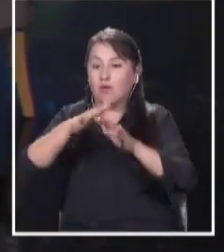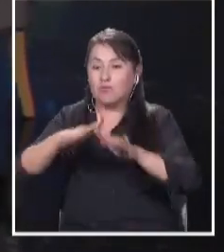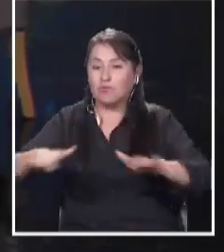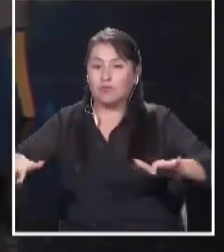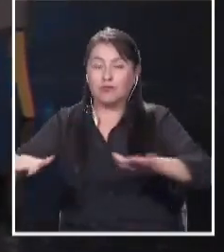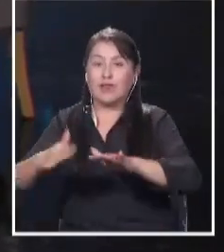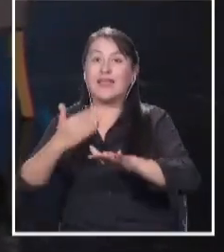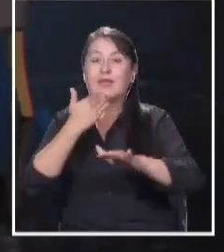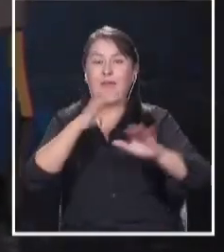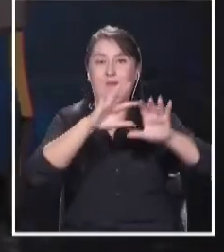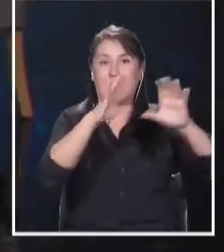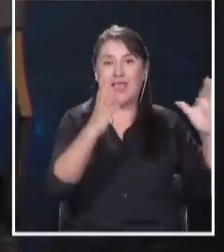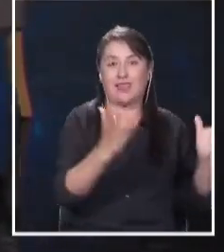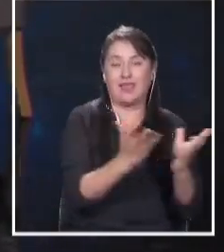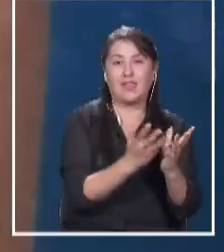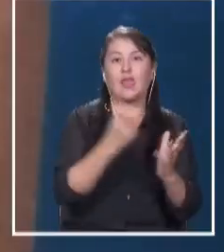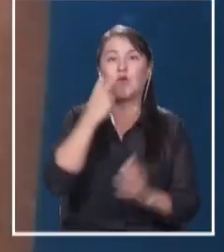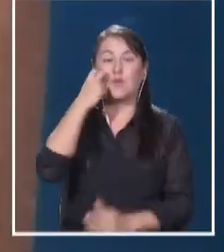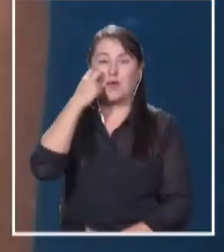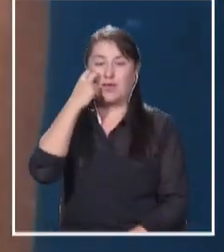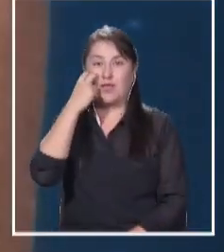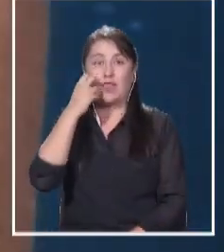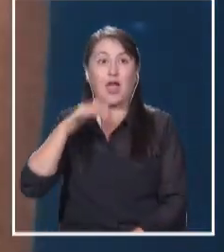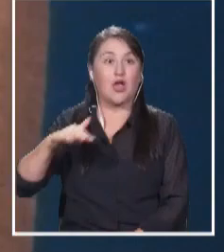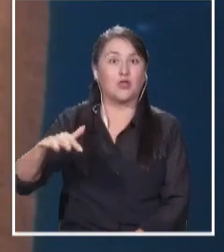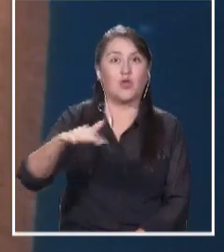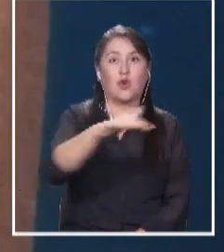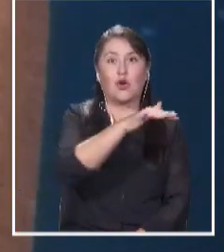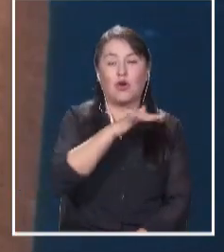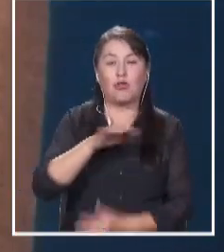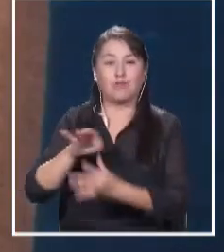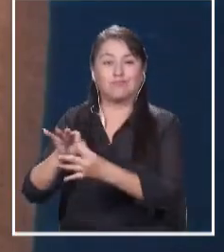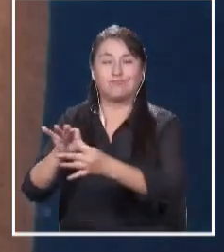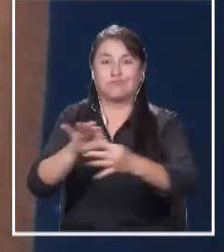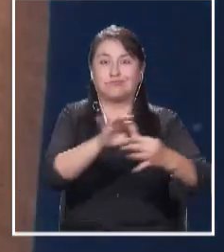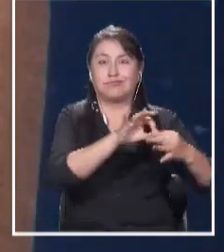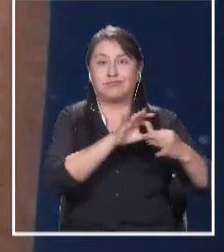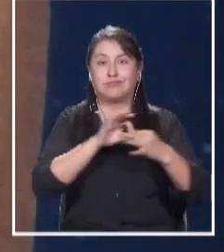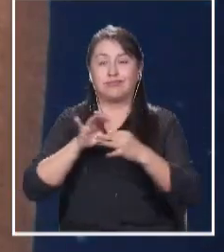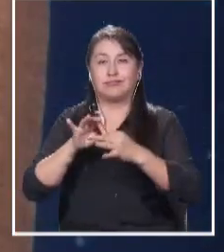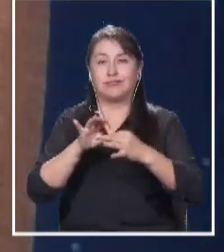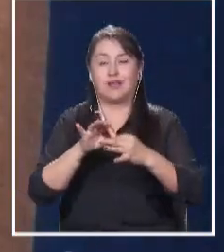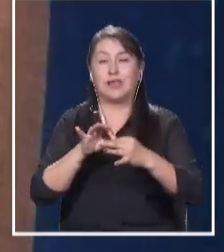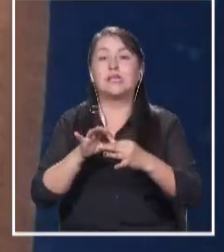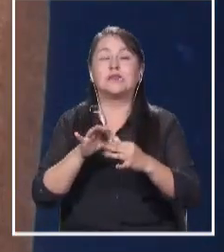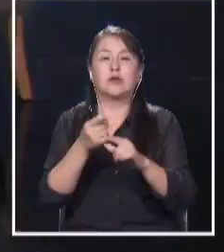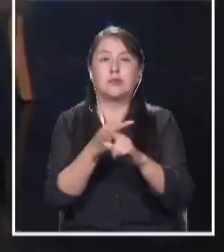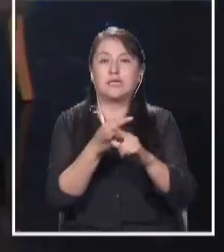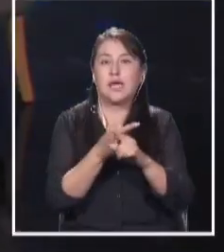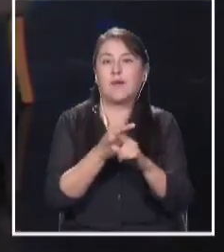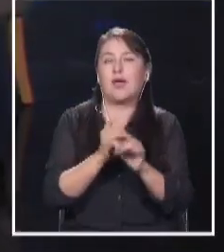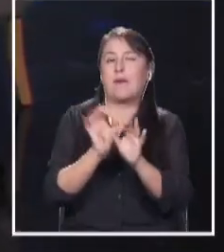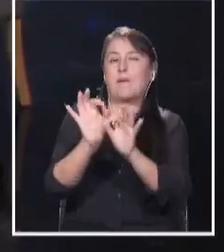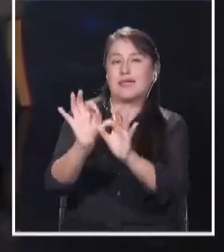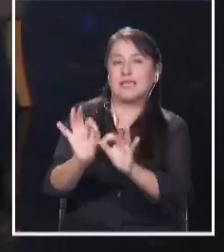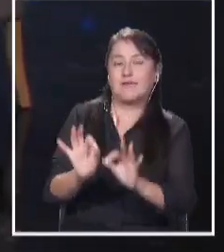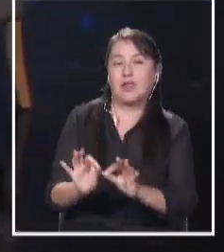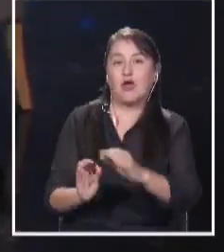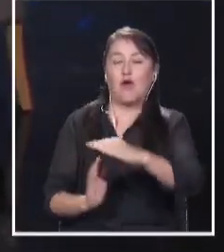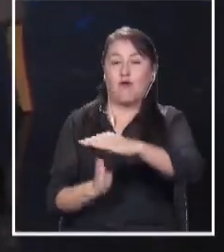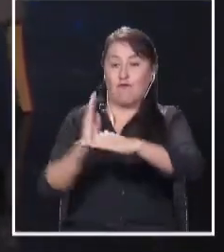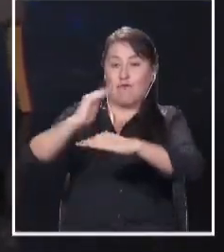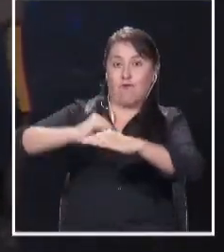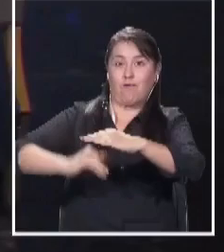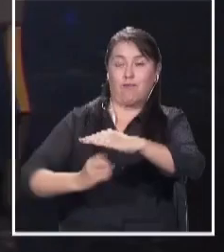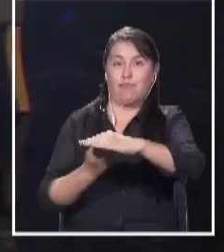y de la humanidad. Estamos todos totalmente conectados. Si hablamos en específico de las ballenas, estas nos